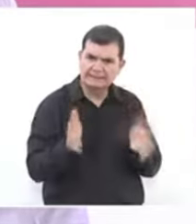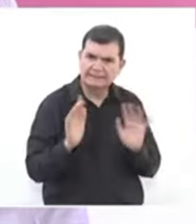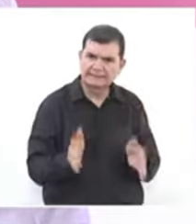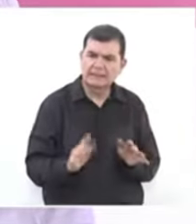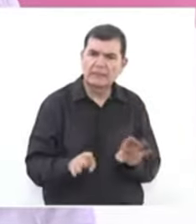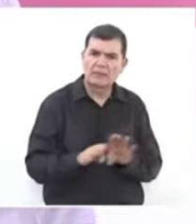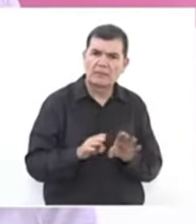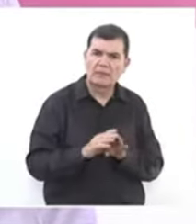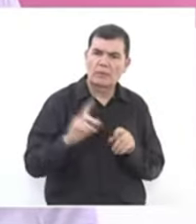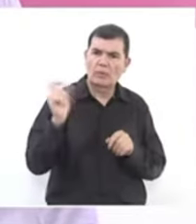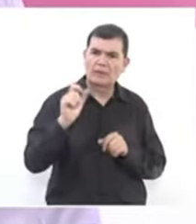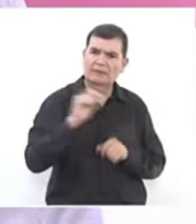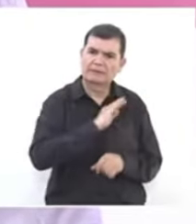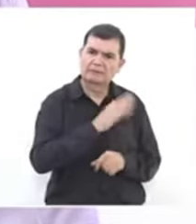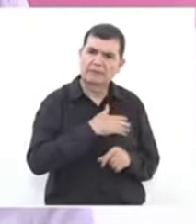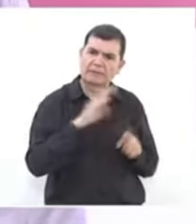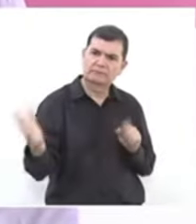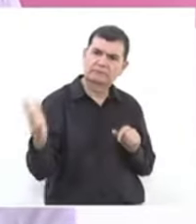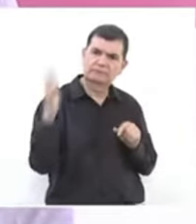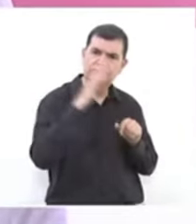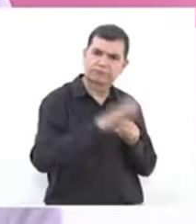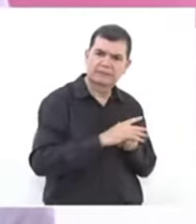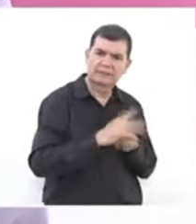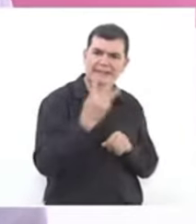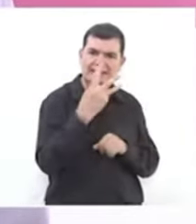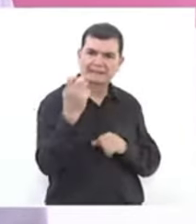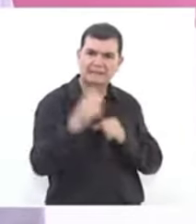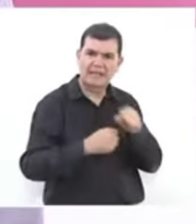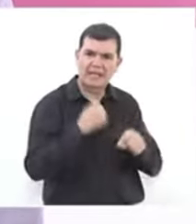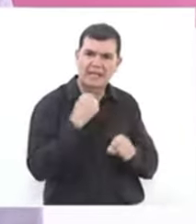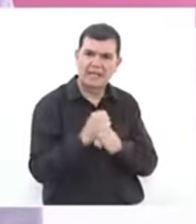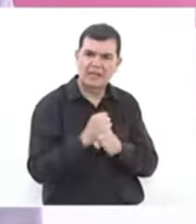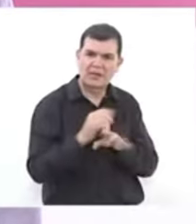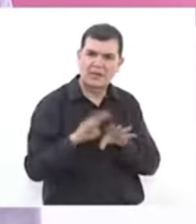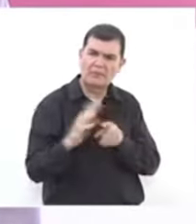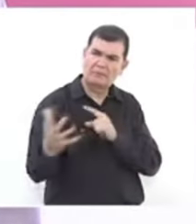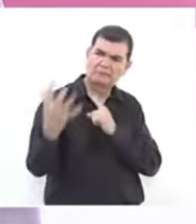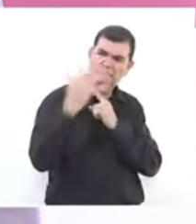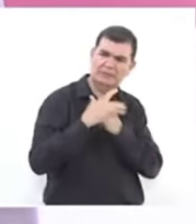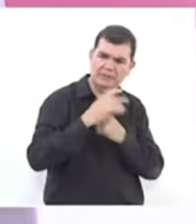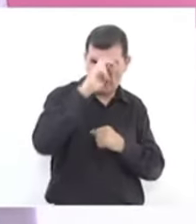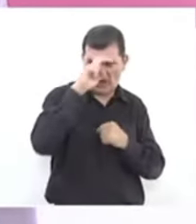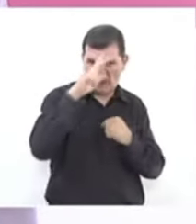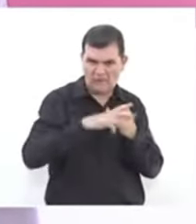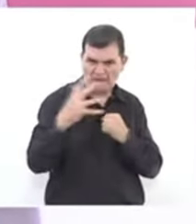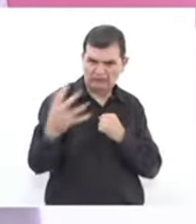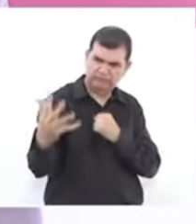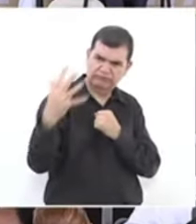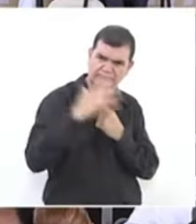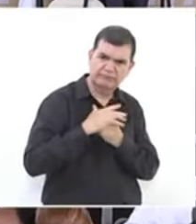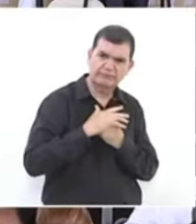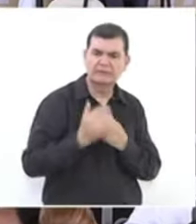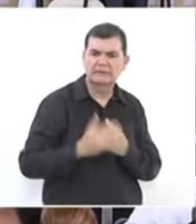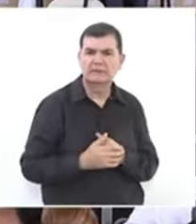la colonia, 300 años desde que nos invadieron los europeos,